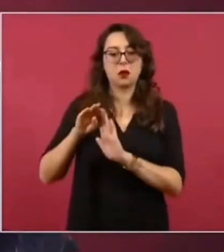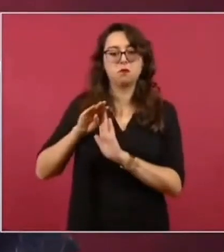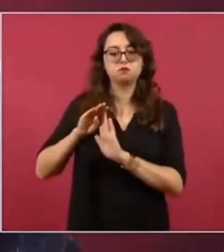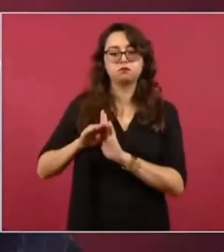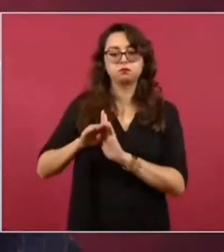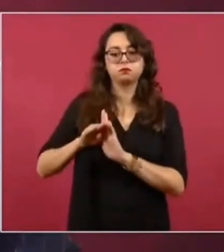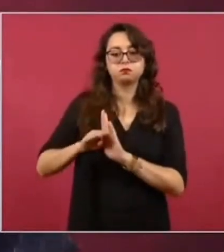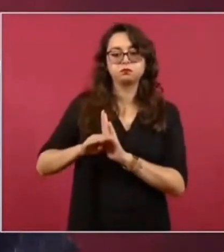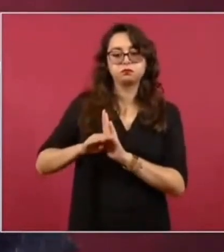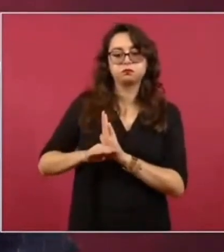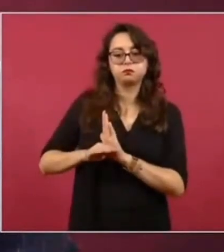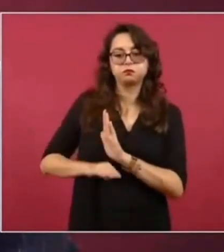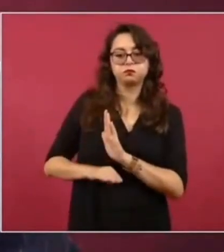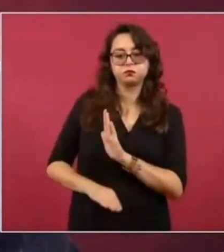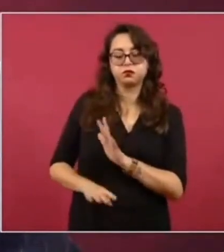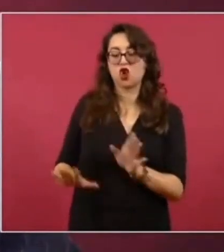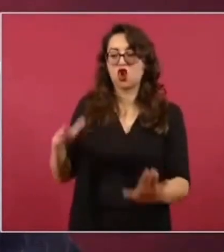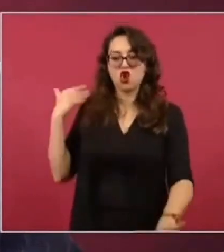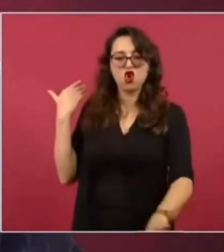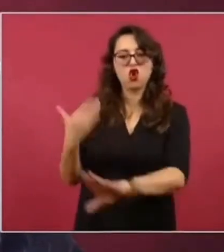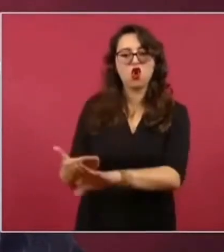pensiones al magisterio